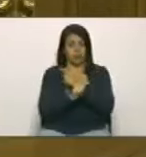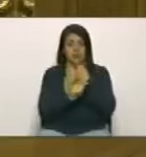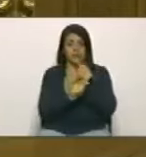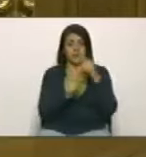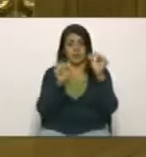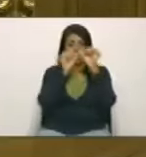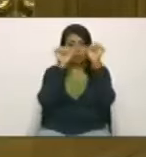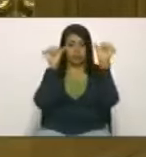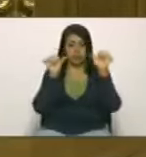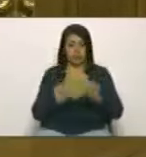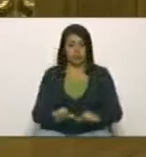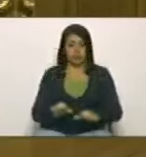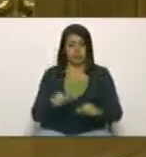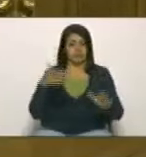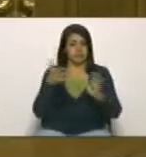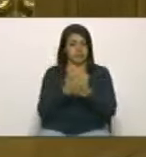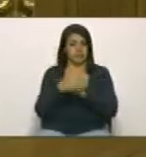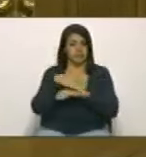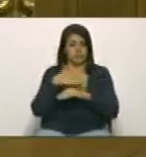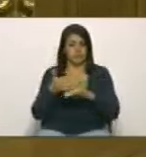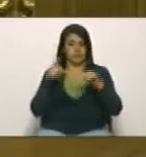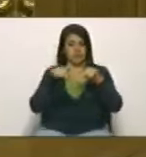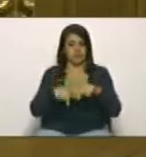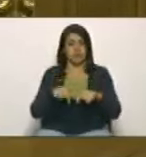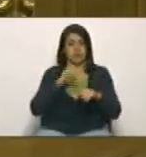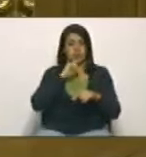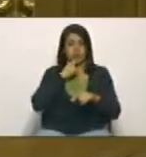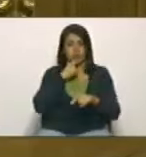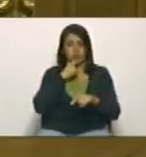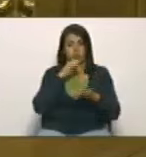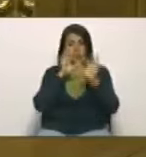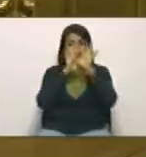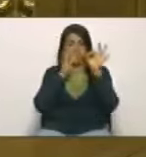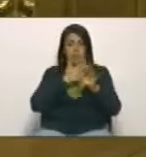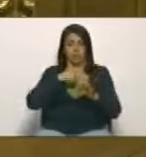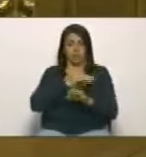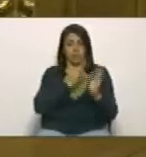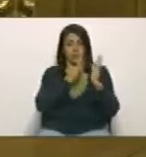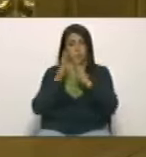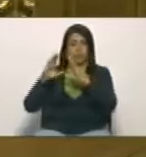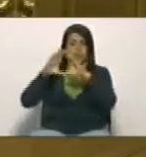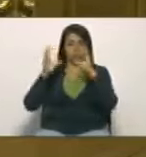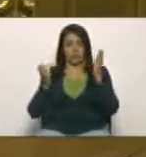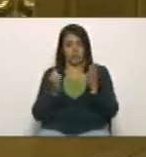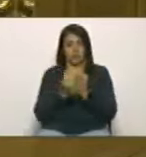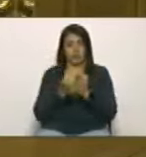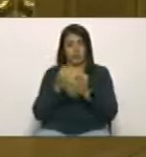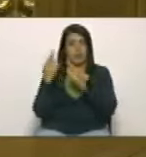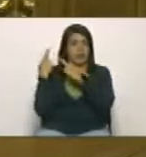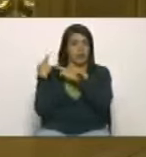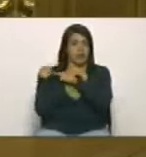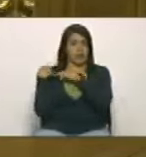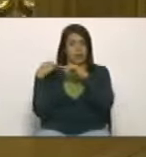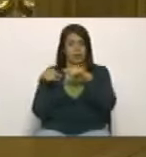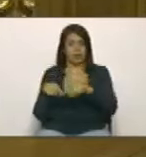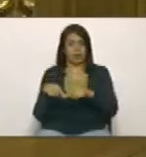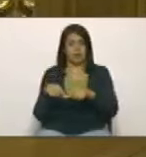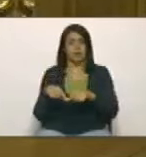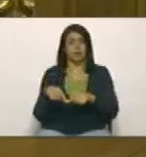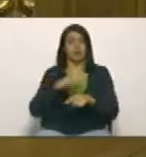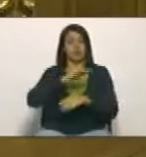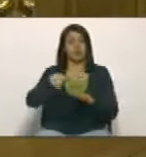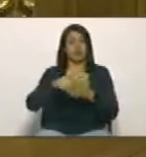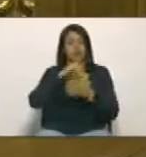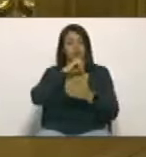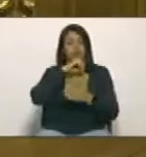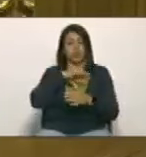del sistema de significado, del sistema de código, de las formas del nuevo orden mundial. Es una responsabilidad amorosa,